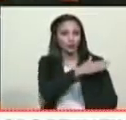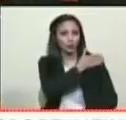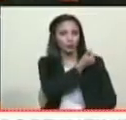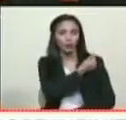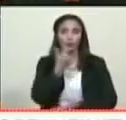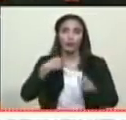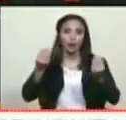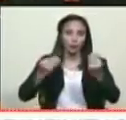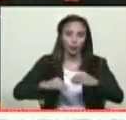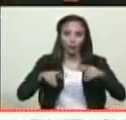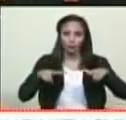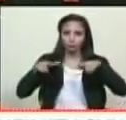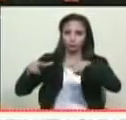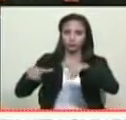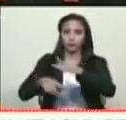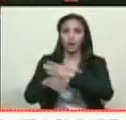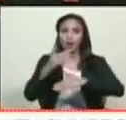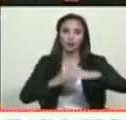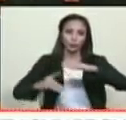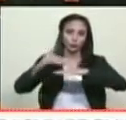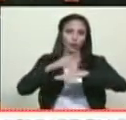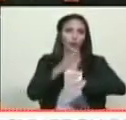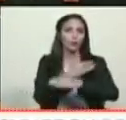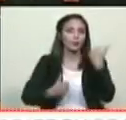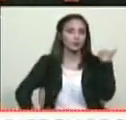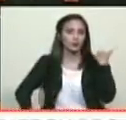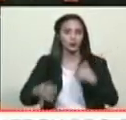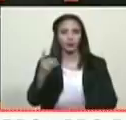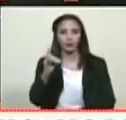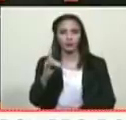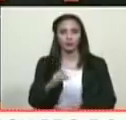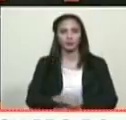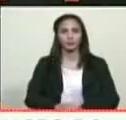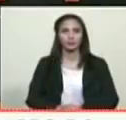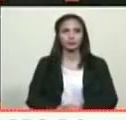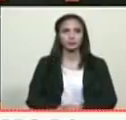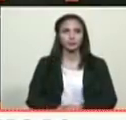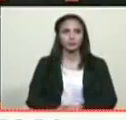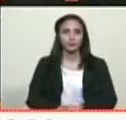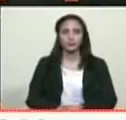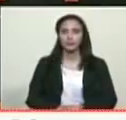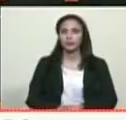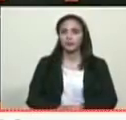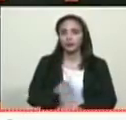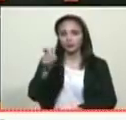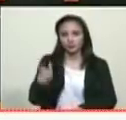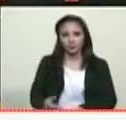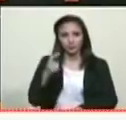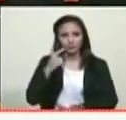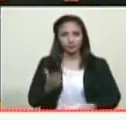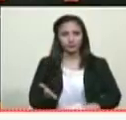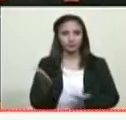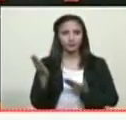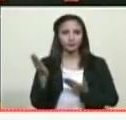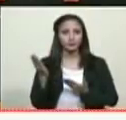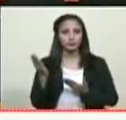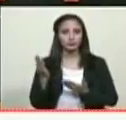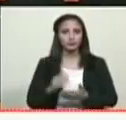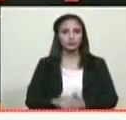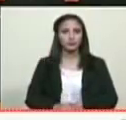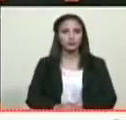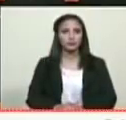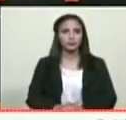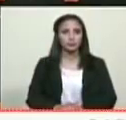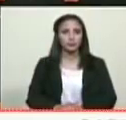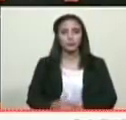doctorado honoris causa al presidente del Estado Plurinacional de Bolivia, Juan Evo Morales Ayma, a cargo